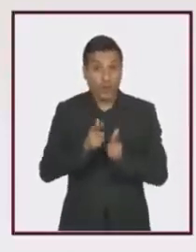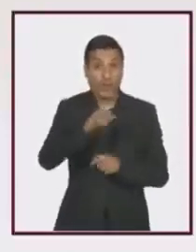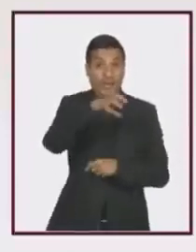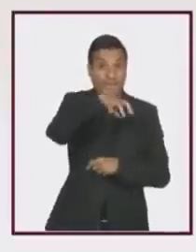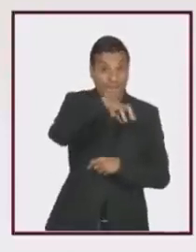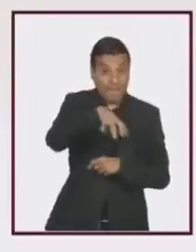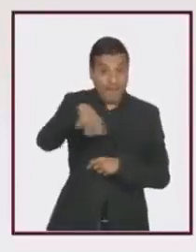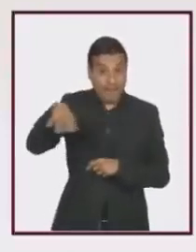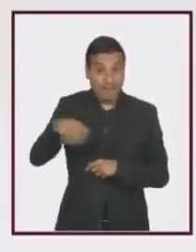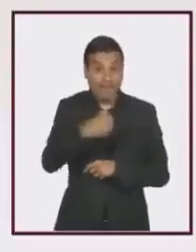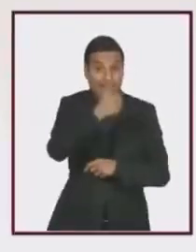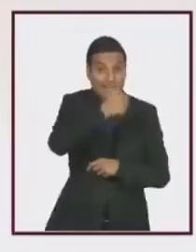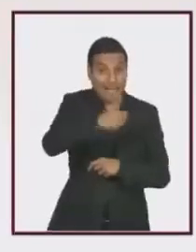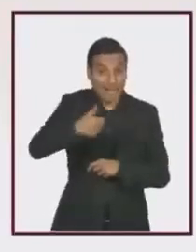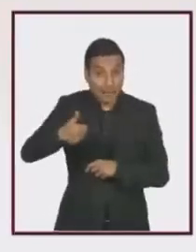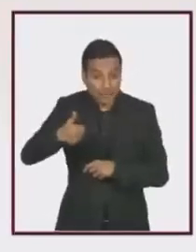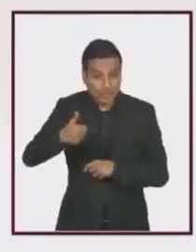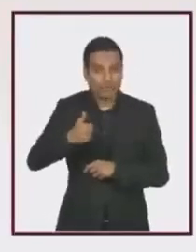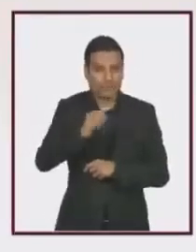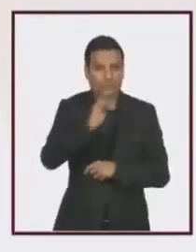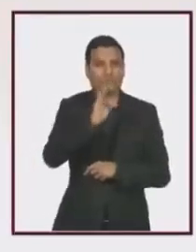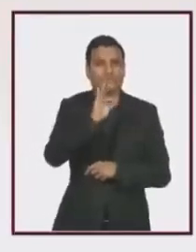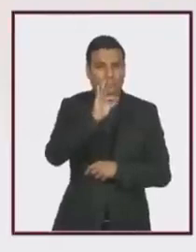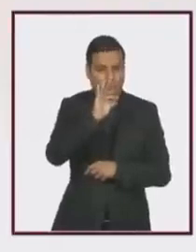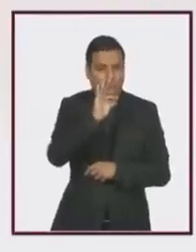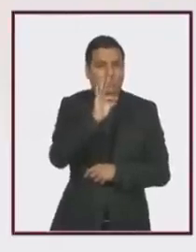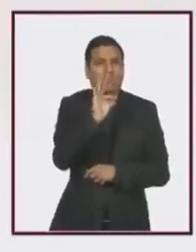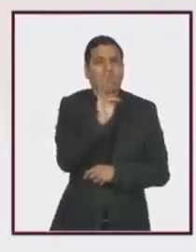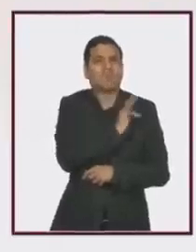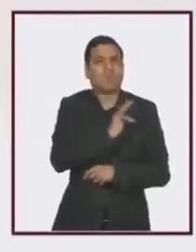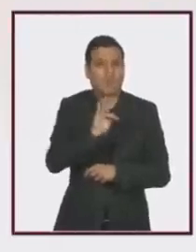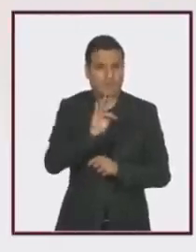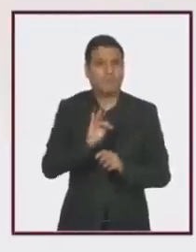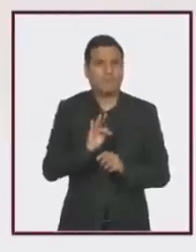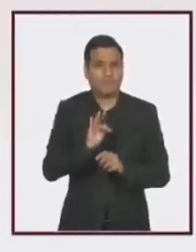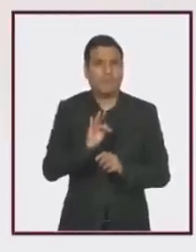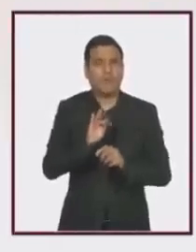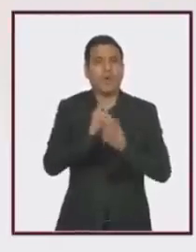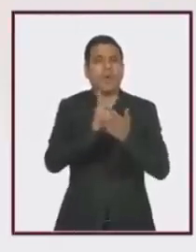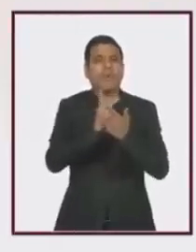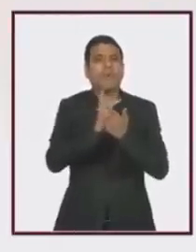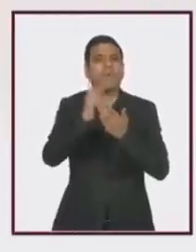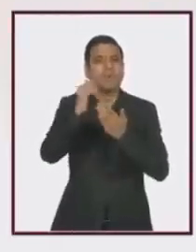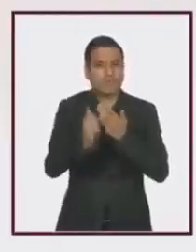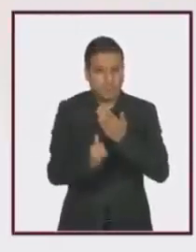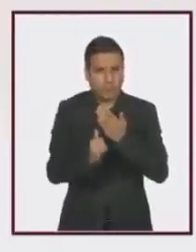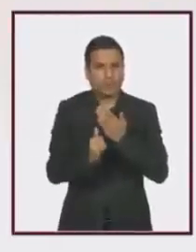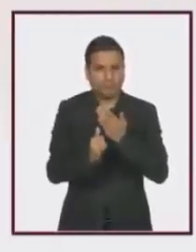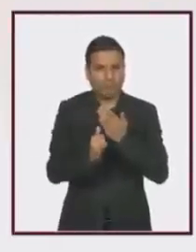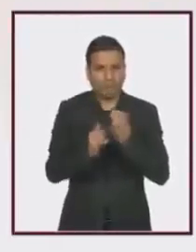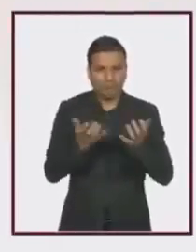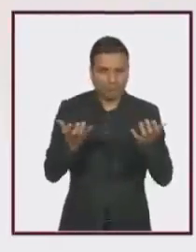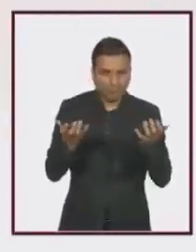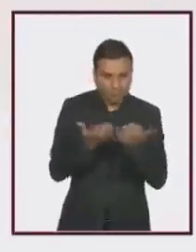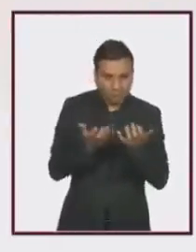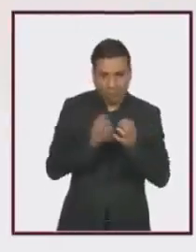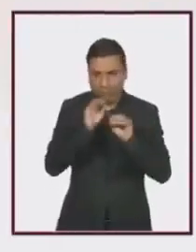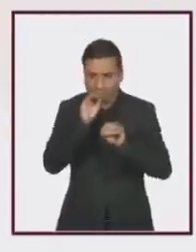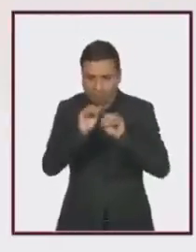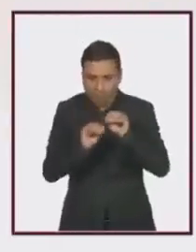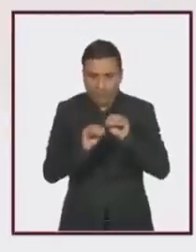escolar estarán en posibilidades de atender ese proyecto de acuerdo a su nivel de